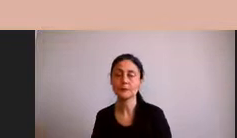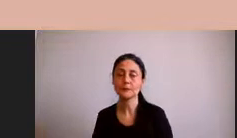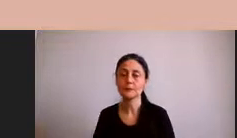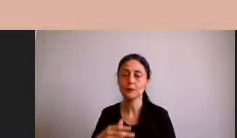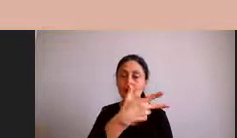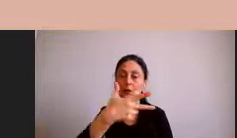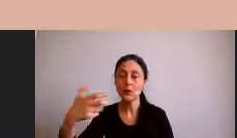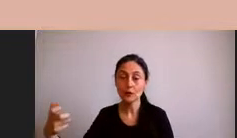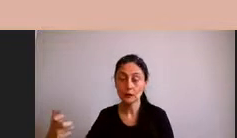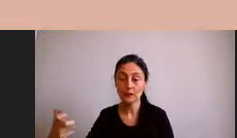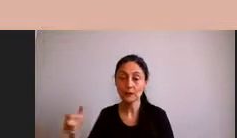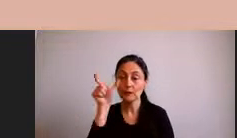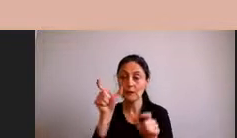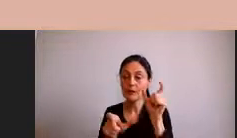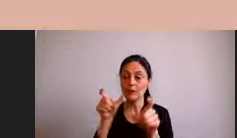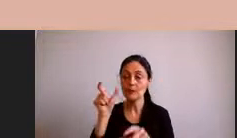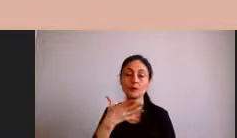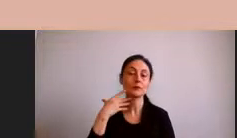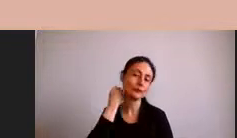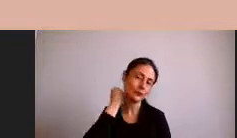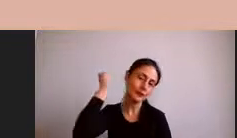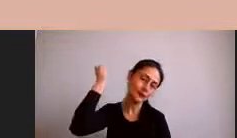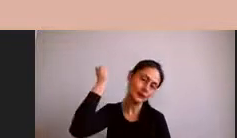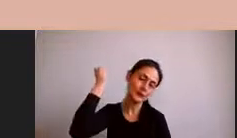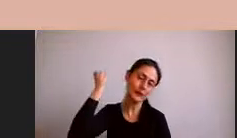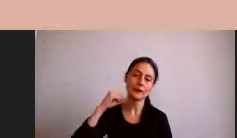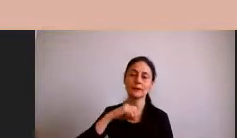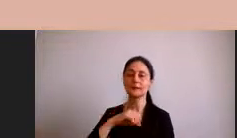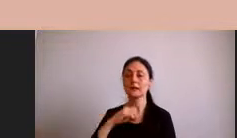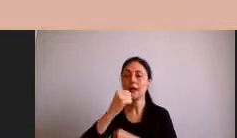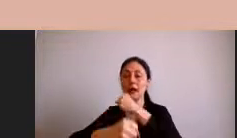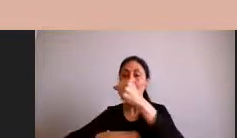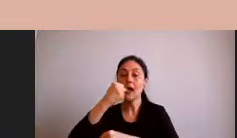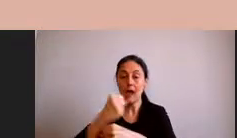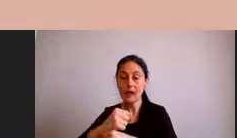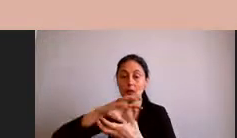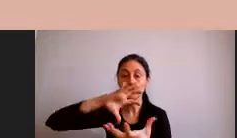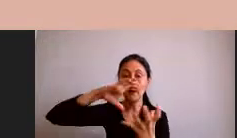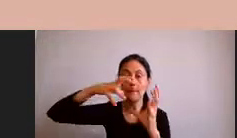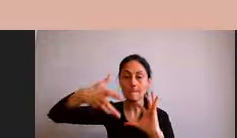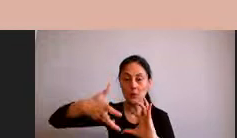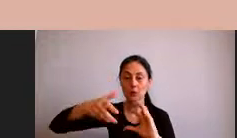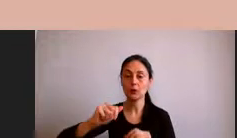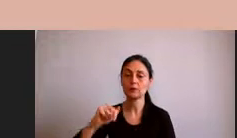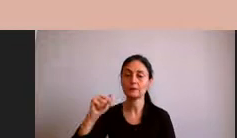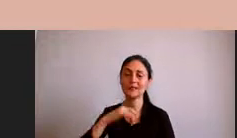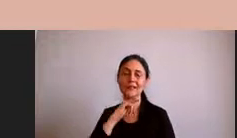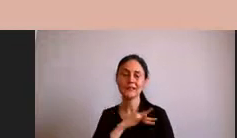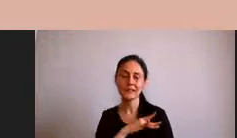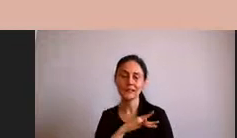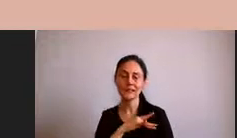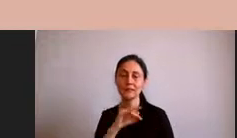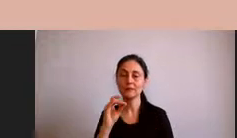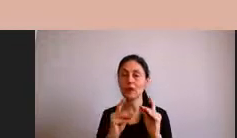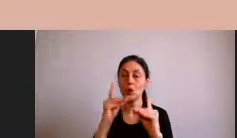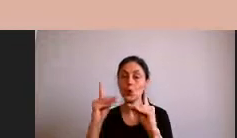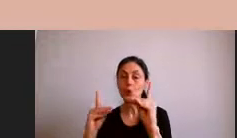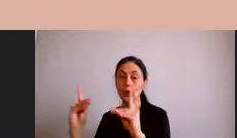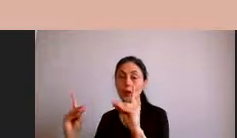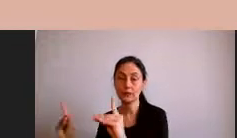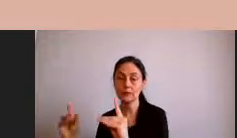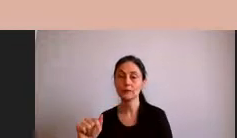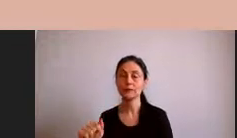mundo, por ejemplo, etcétera. Y eso también ocurría en Chile, donde, por ejemplo, los datos de algunos estudios hablaban de